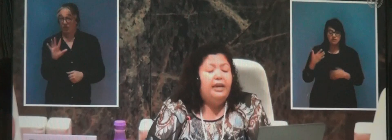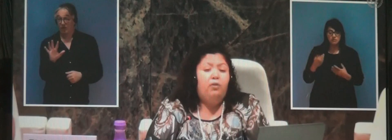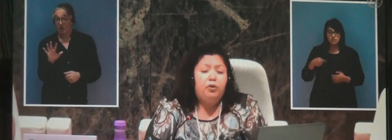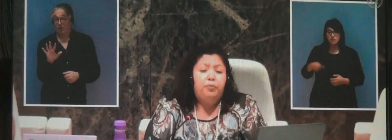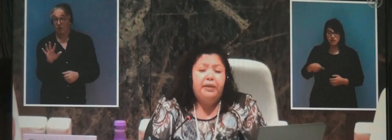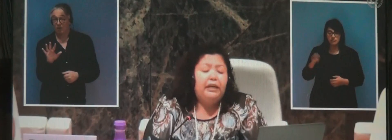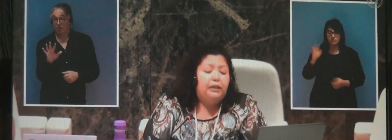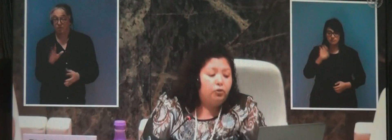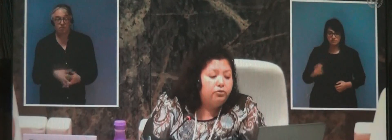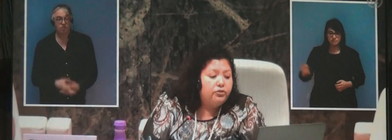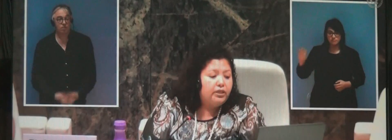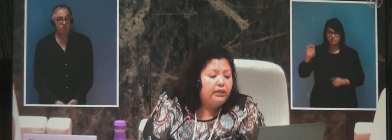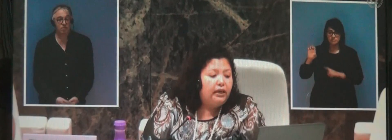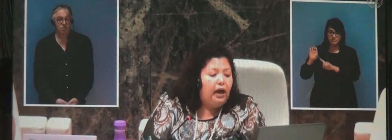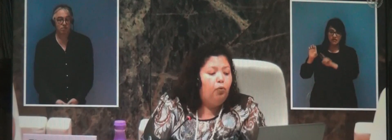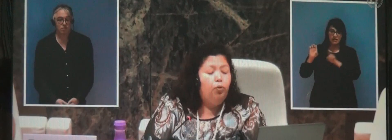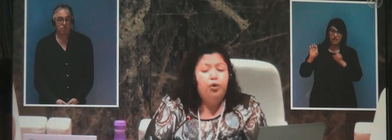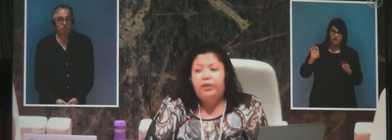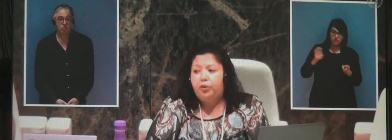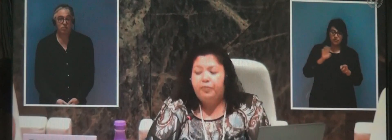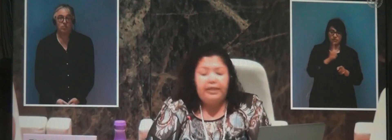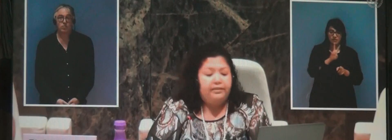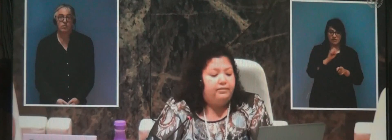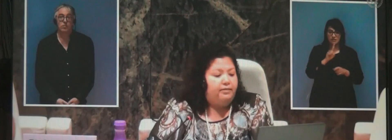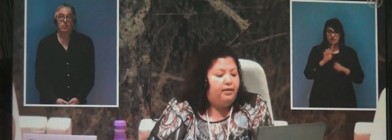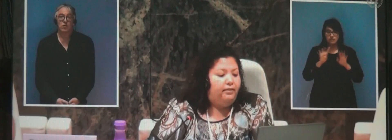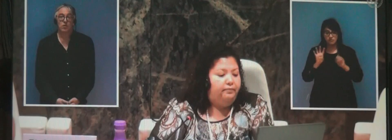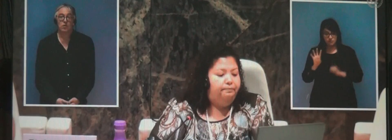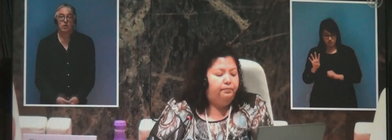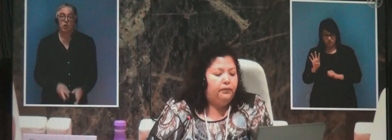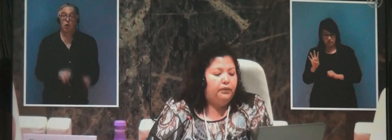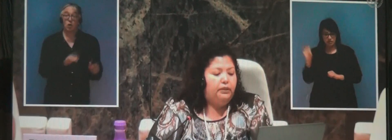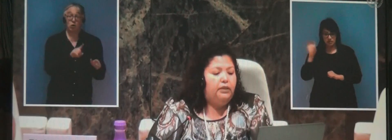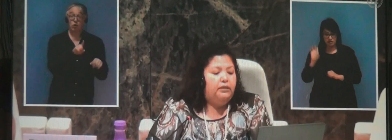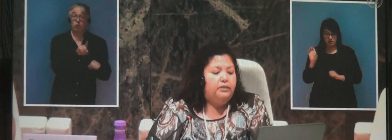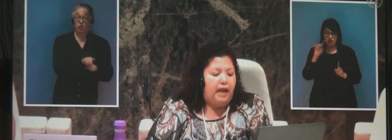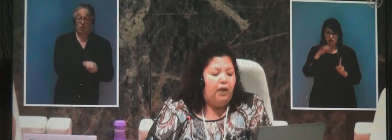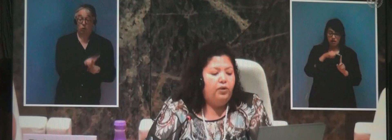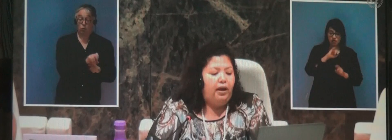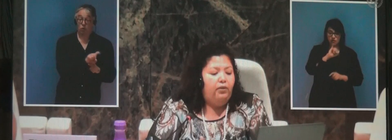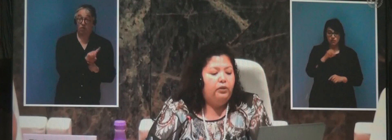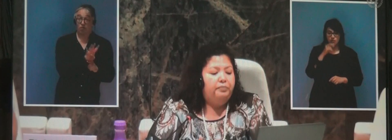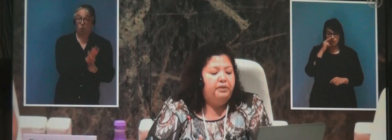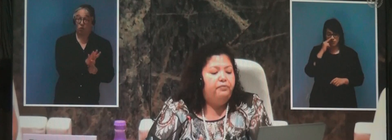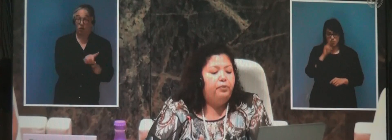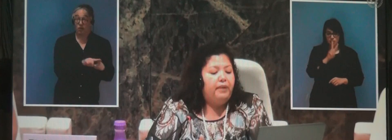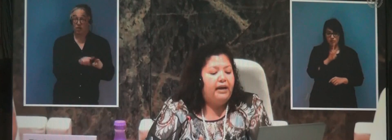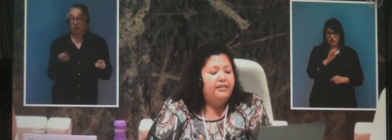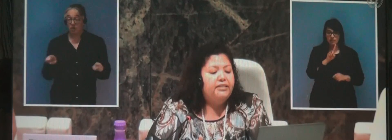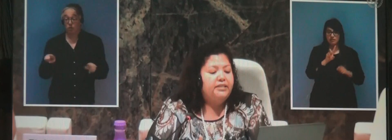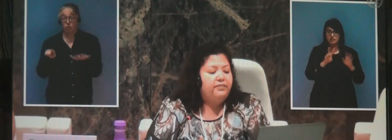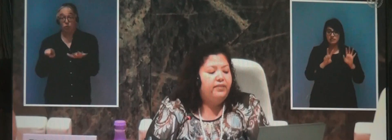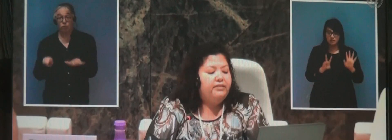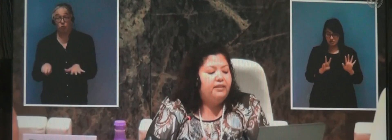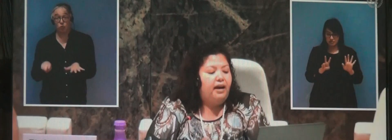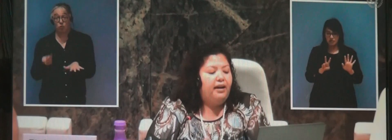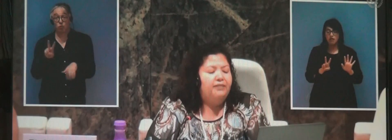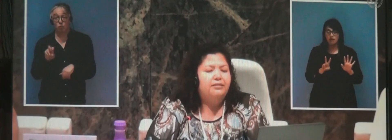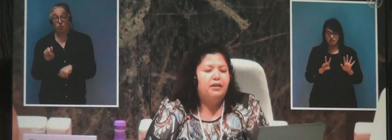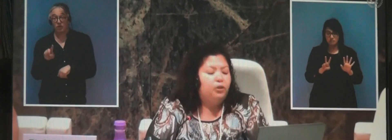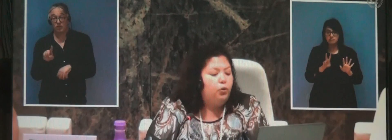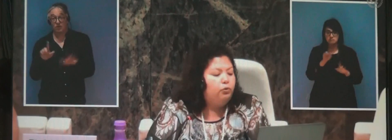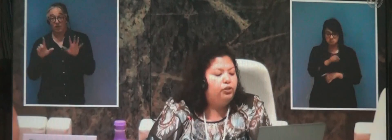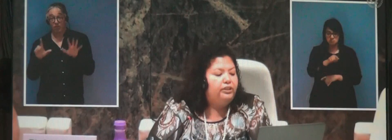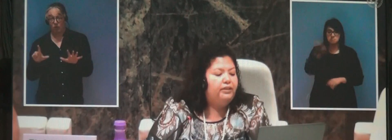de enero del 2014 a junio del 2017. Se ha logrado también formar y sensibilizar